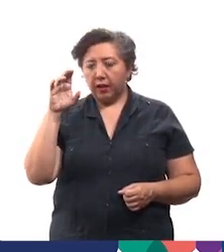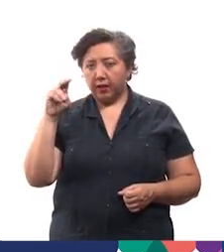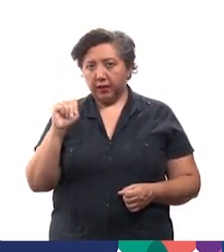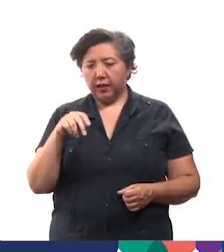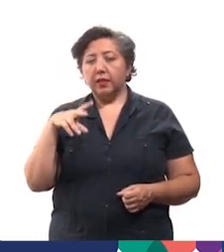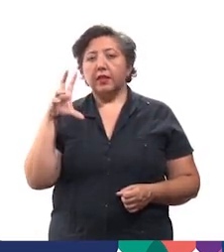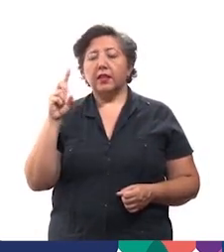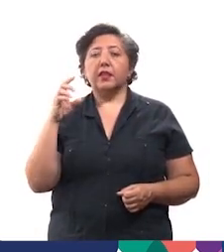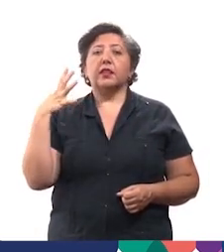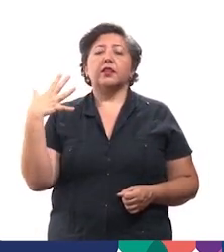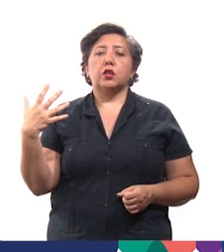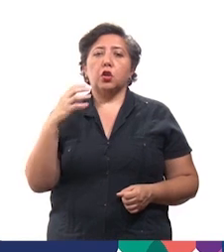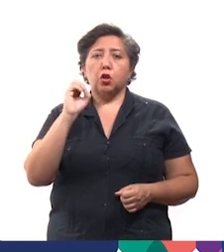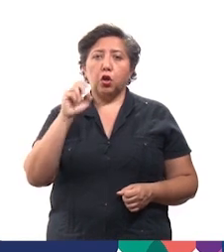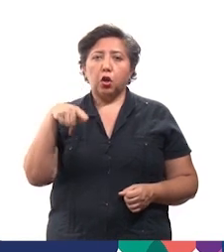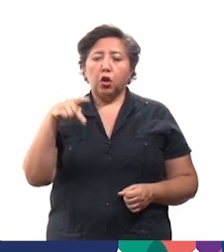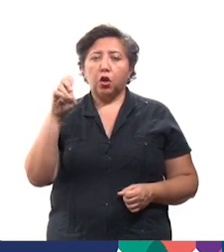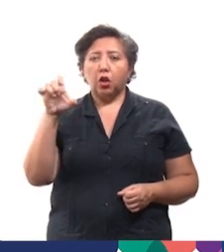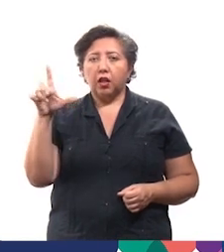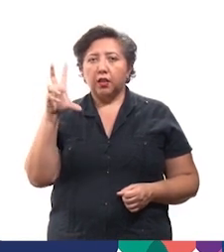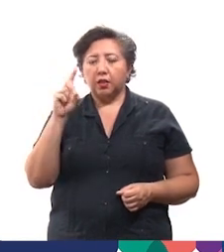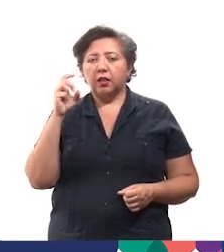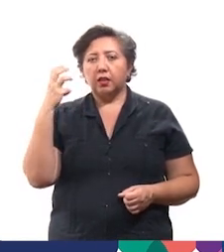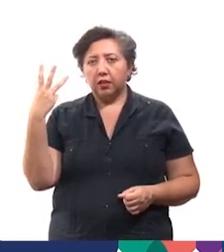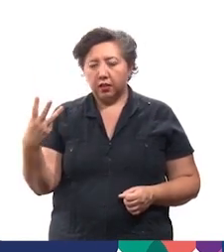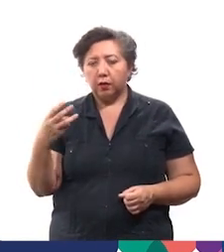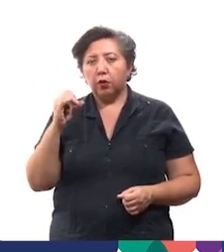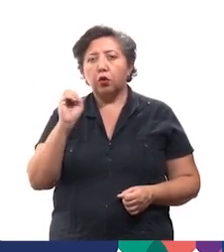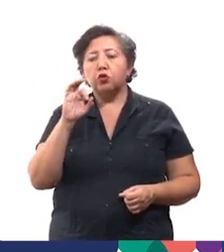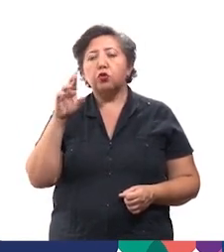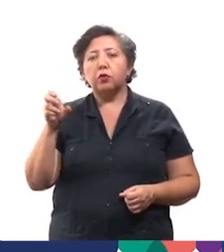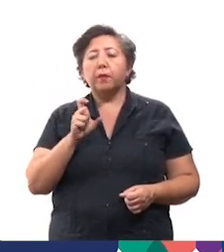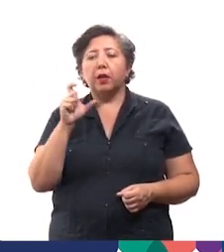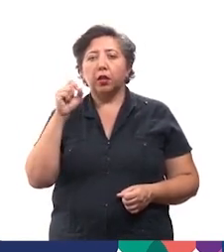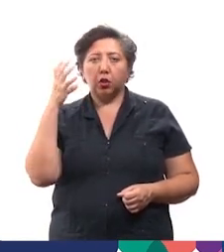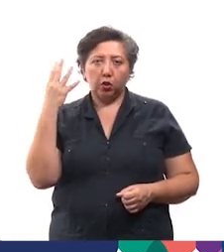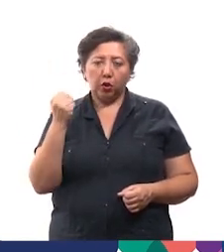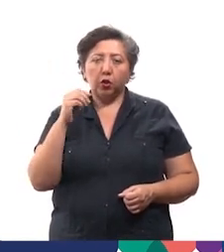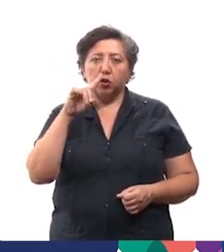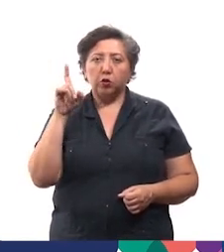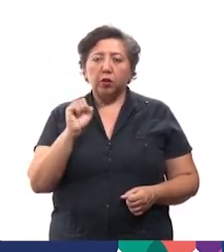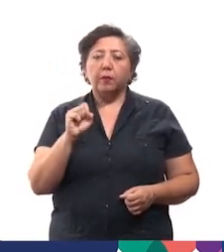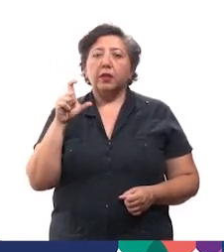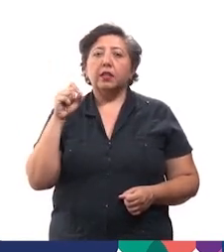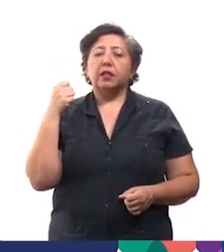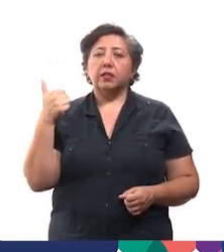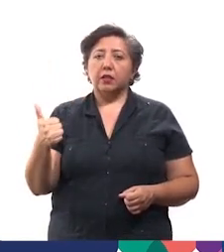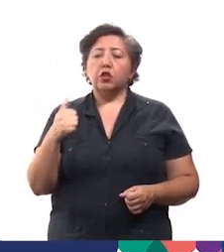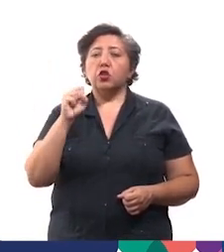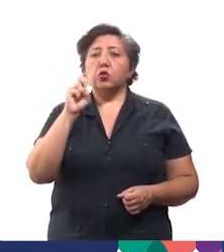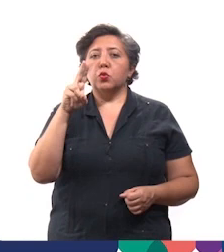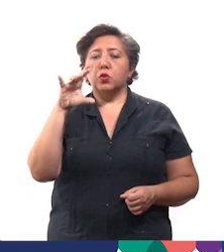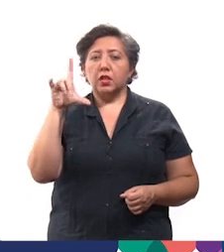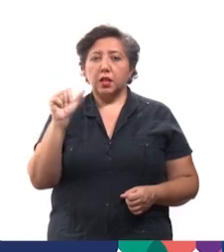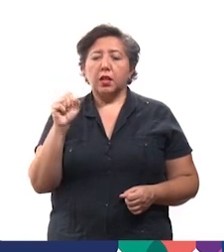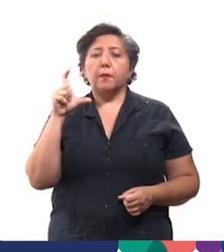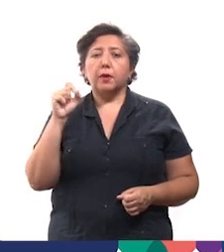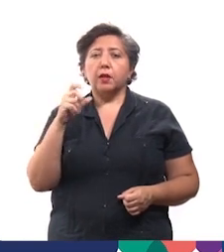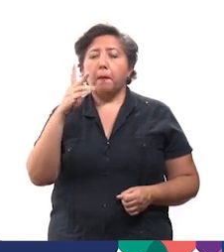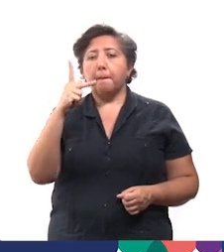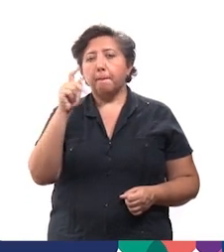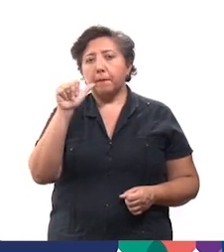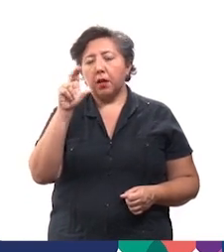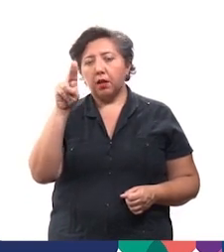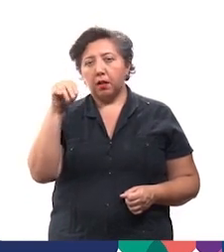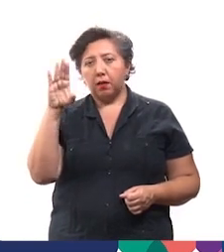Acanqué 35, Concal 33, Oxcuscap 29, Sucacap 26, Suquilá 20,